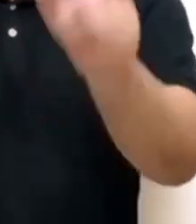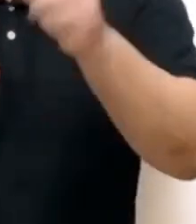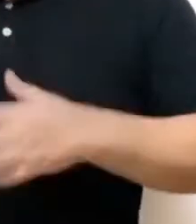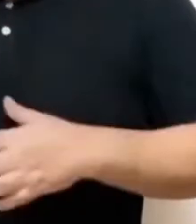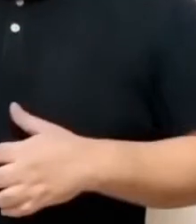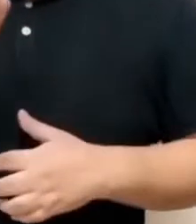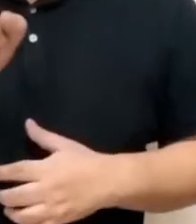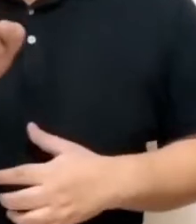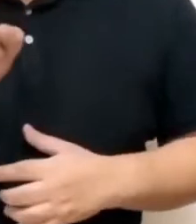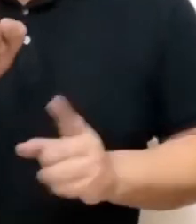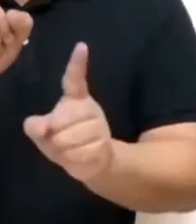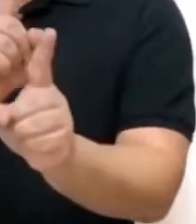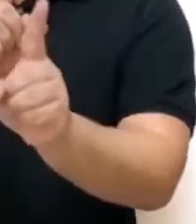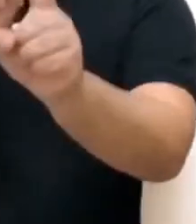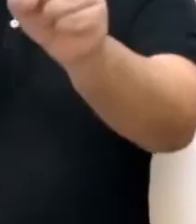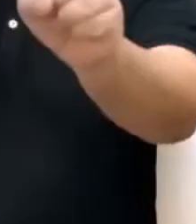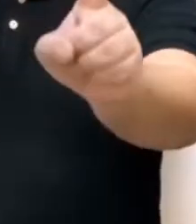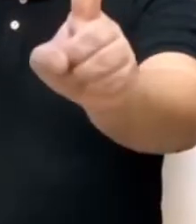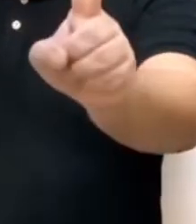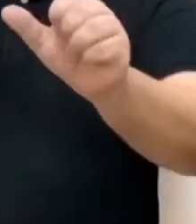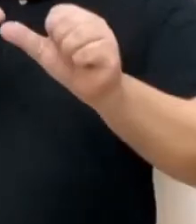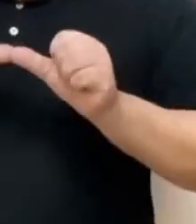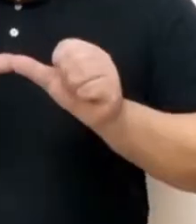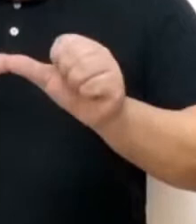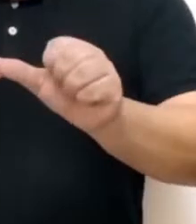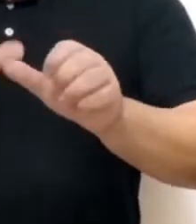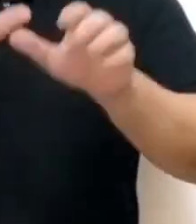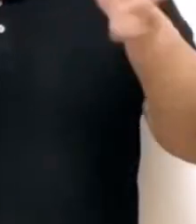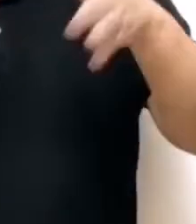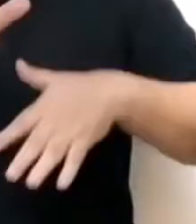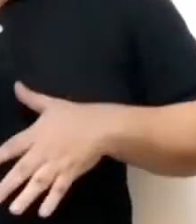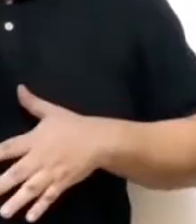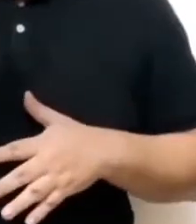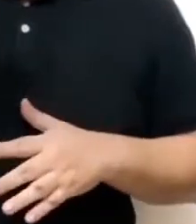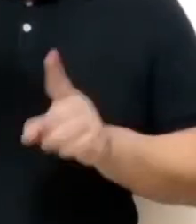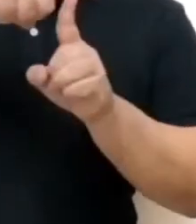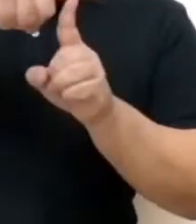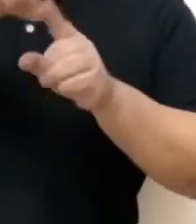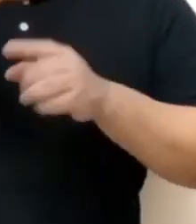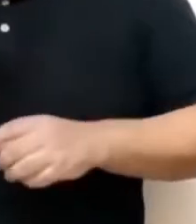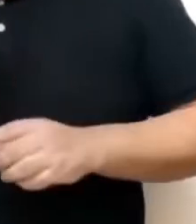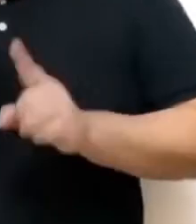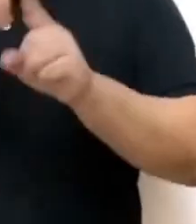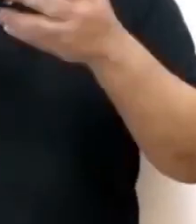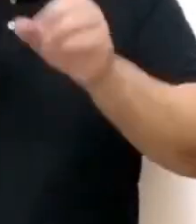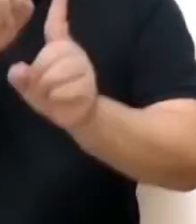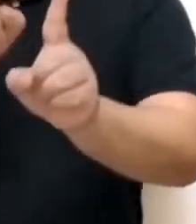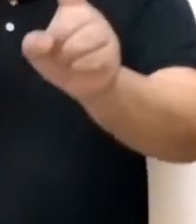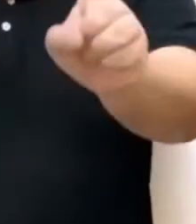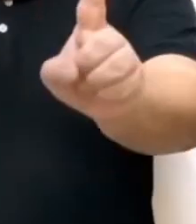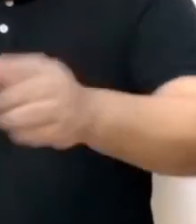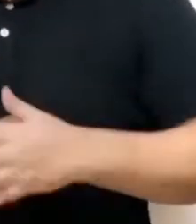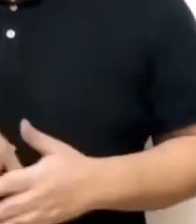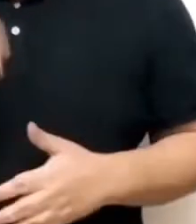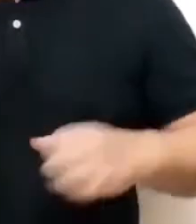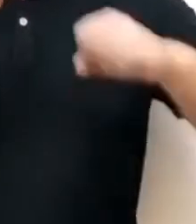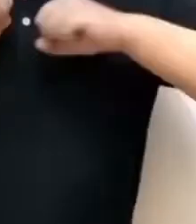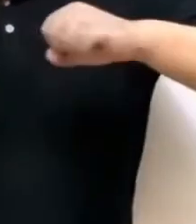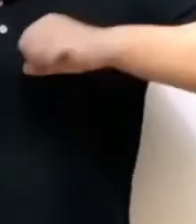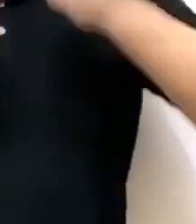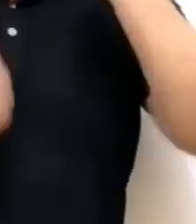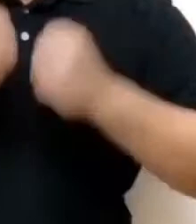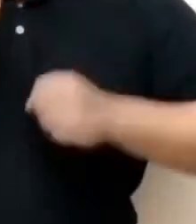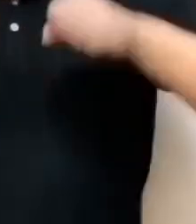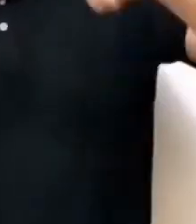Mantén tu distancia con el resto de personas en todo momento. De 1.5 a 2 metros como mínimo. Si haces ejercicio